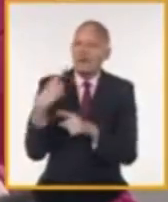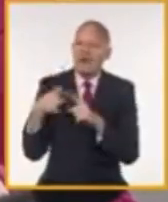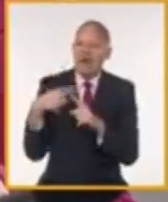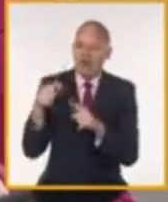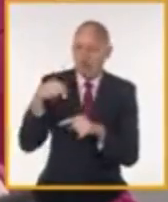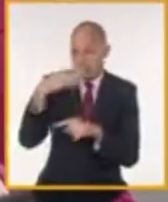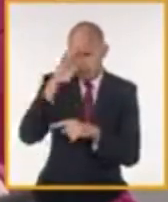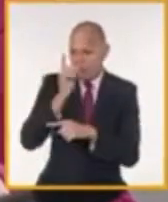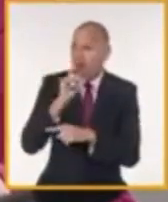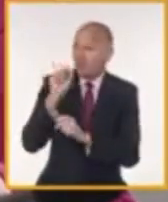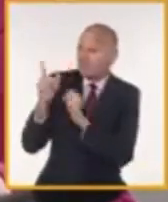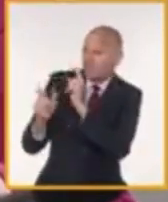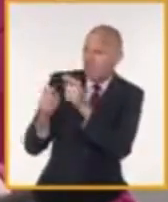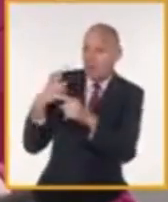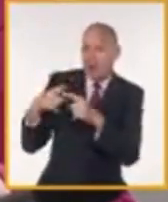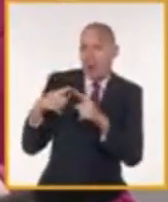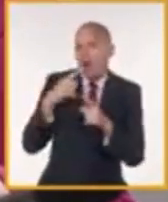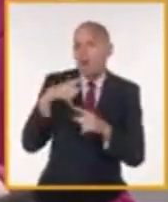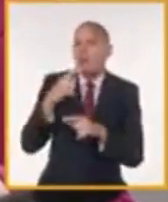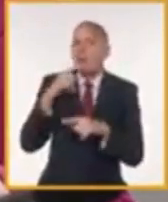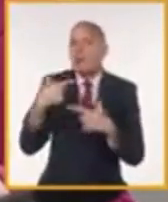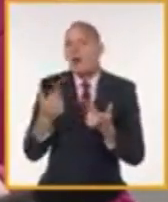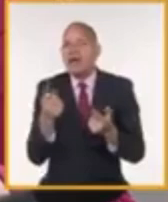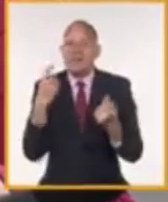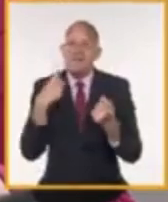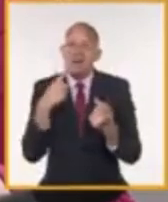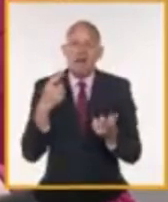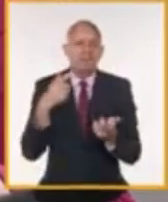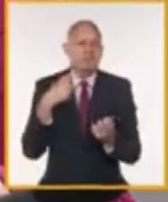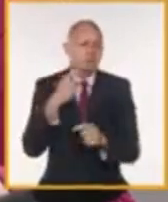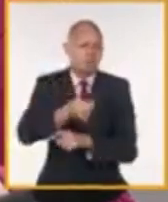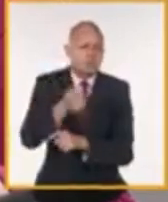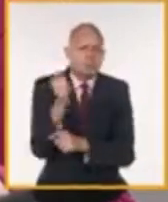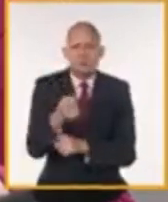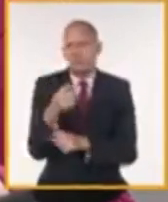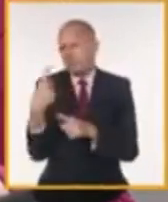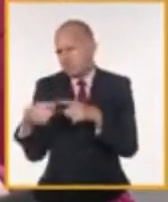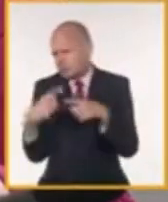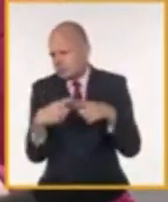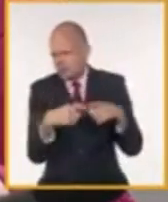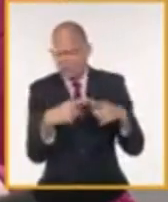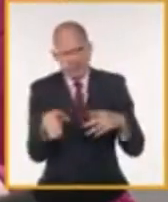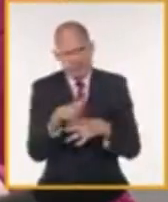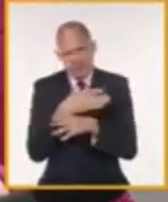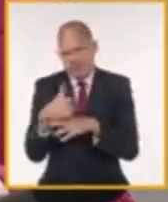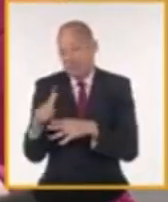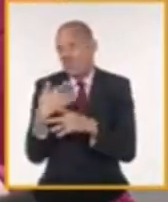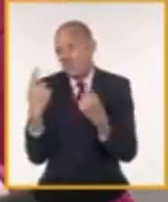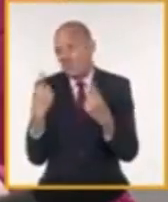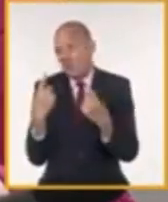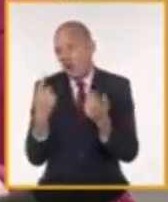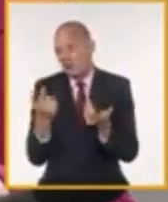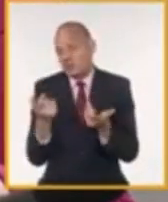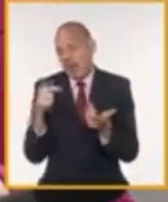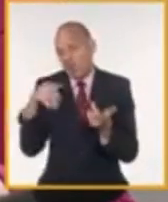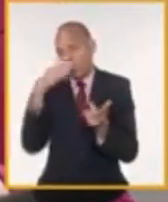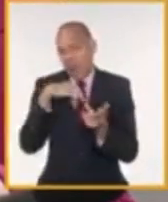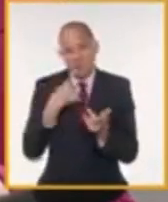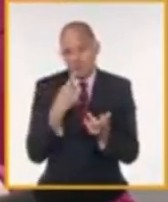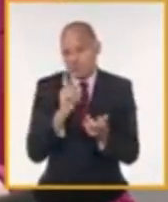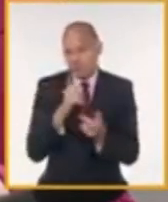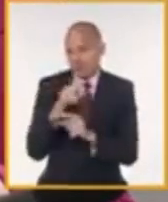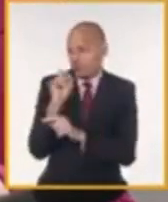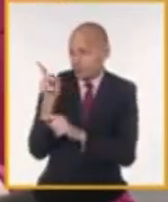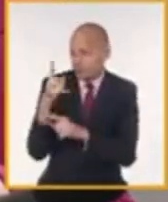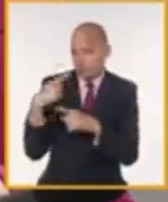la búsqueda de más eficiencia de la materia prima que llega a nuestros planteles industriales para multiplicar